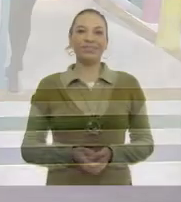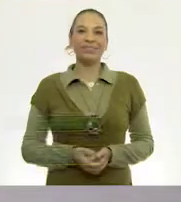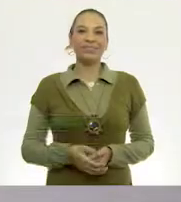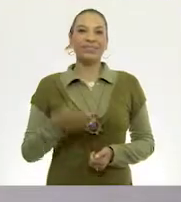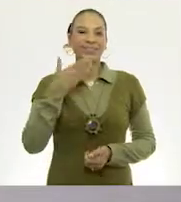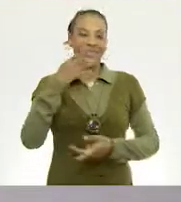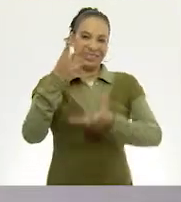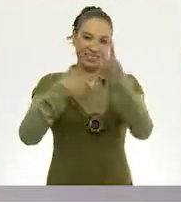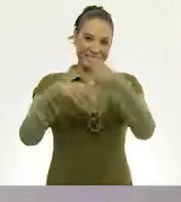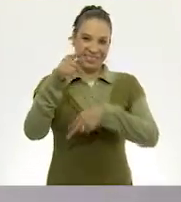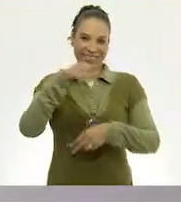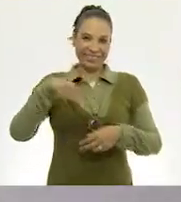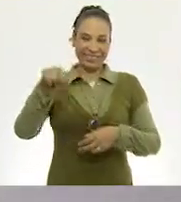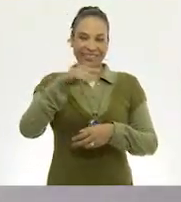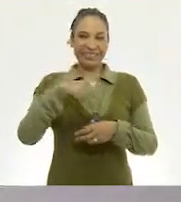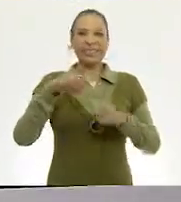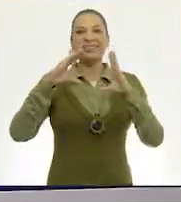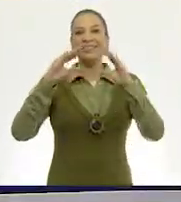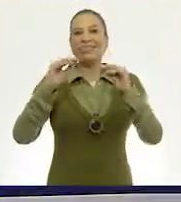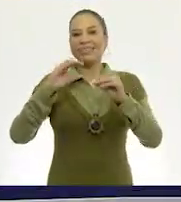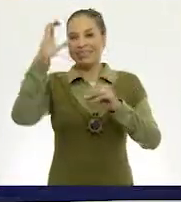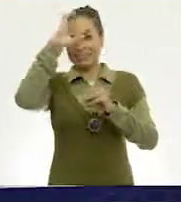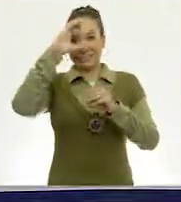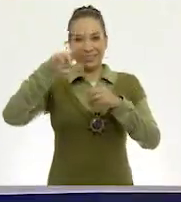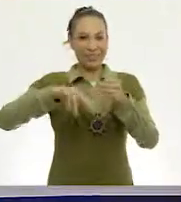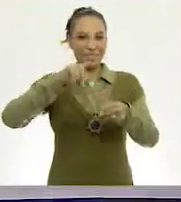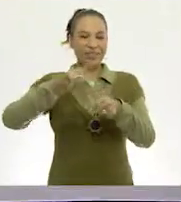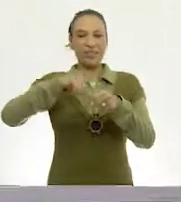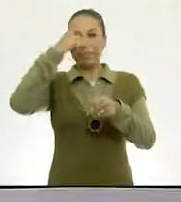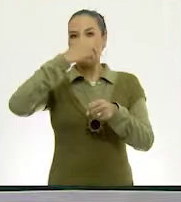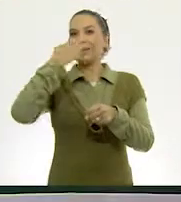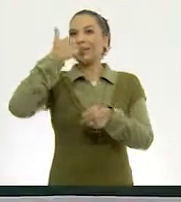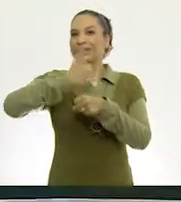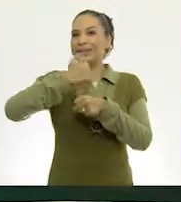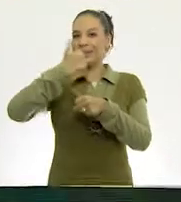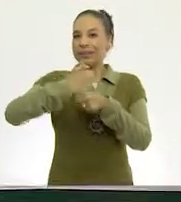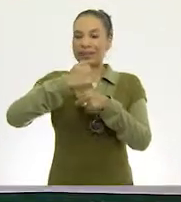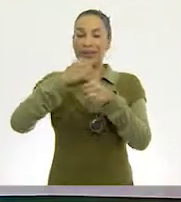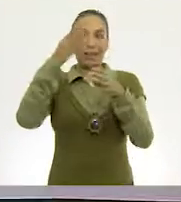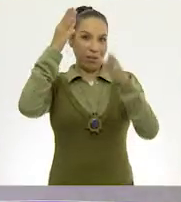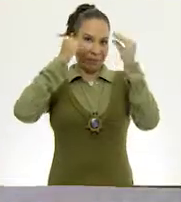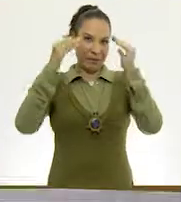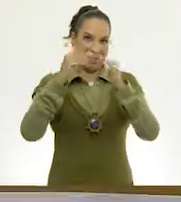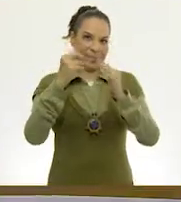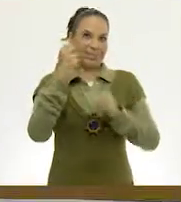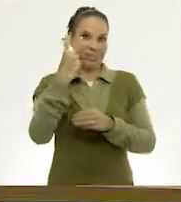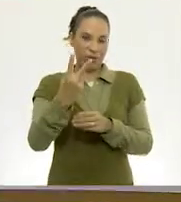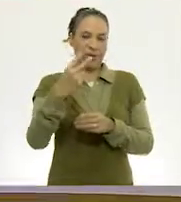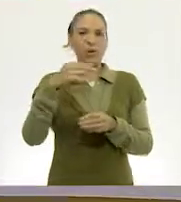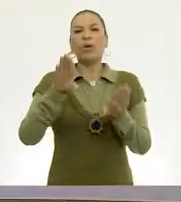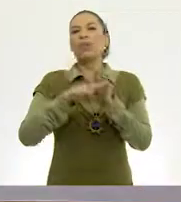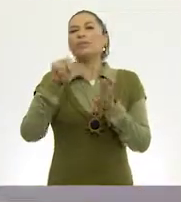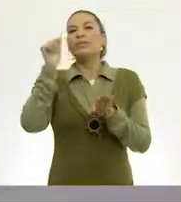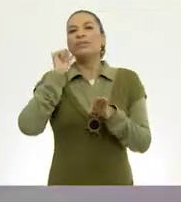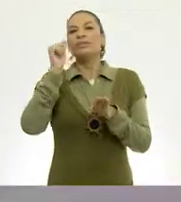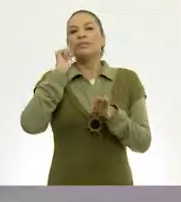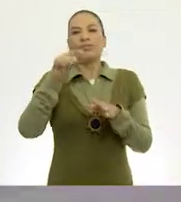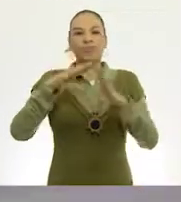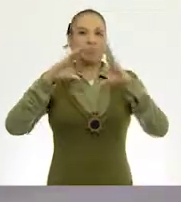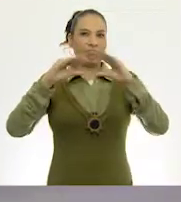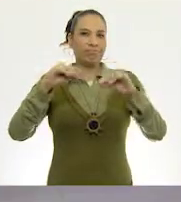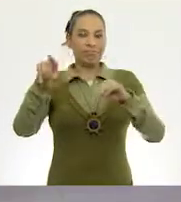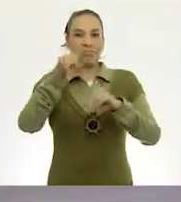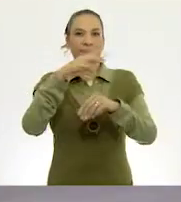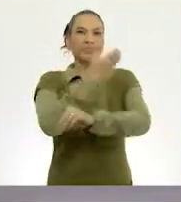están? Bienvenidos y bienvenidas a su sesión de Ciencias Naturales para sexto grado en Aprende en Casa 2. Y como siempre para estas sesiones